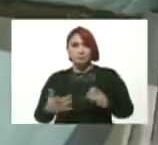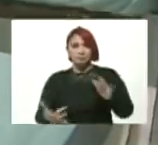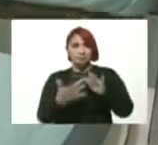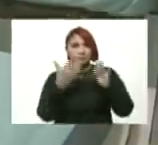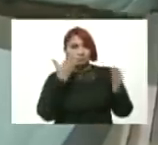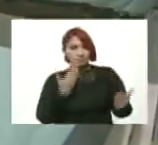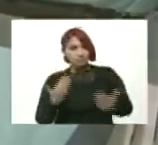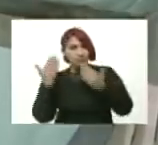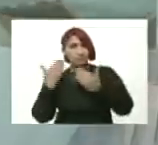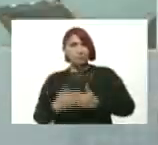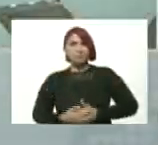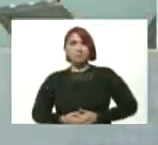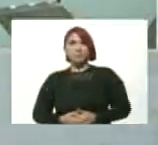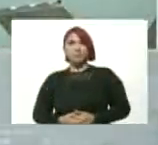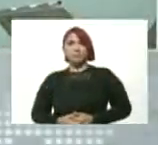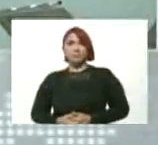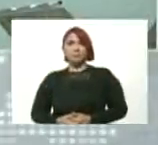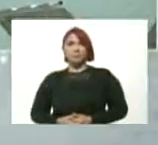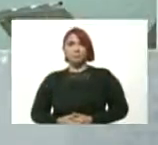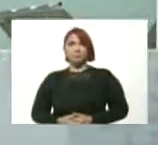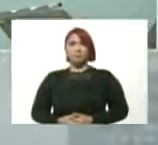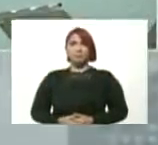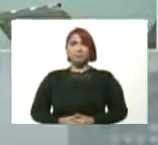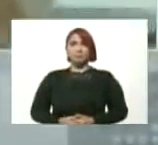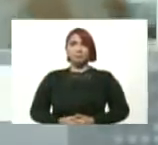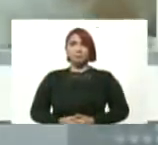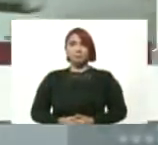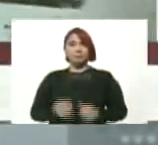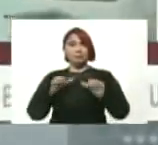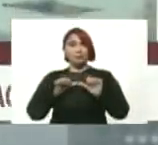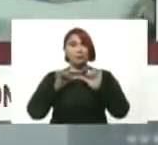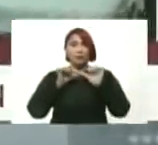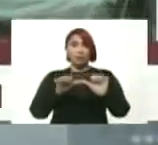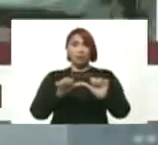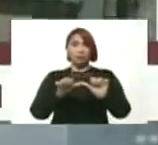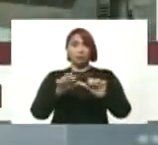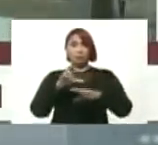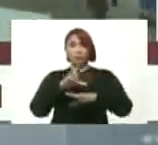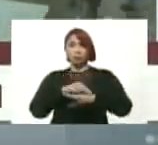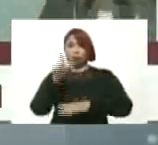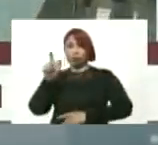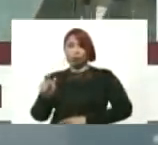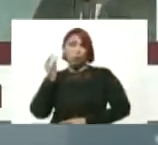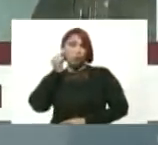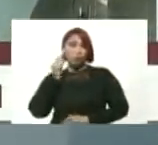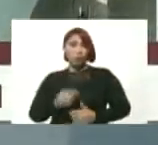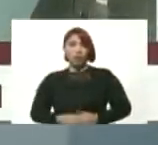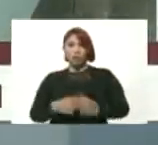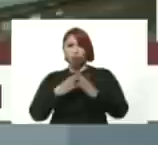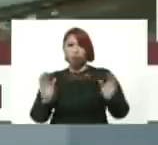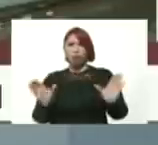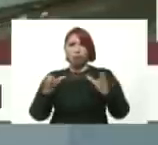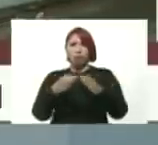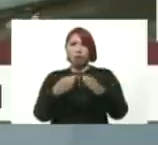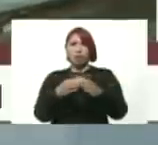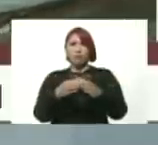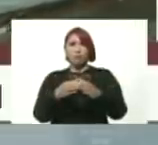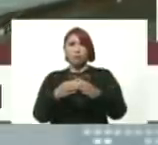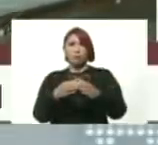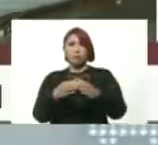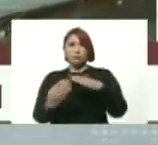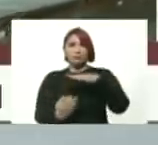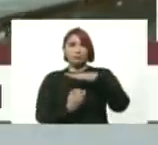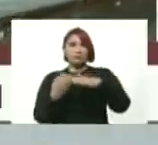presidente correcto vamos a seguir en esto doctora magaly co tierra y todo el equipo del